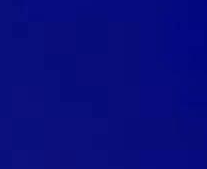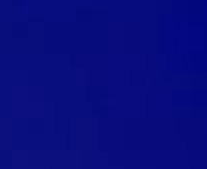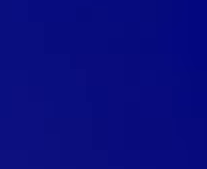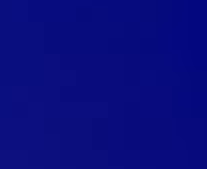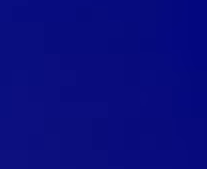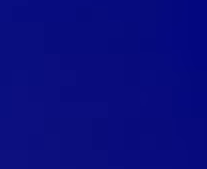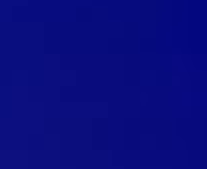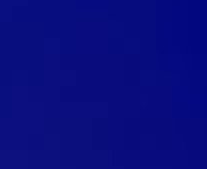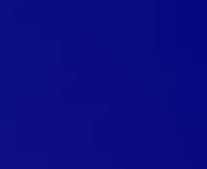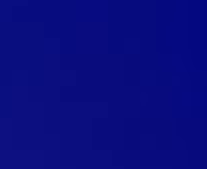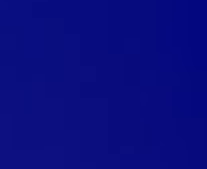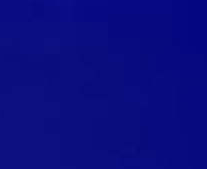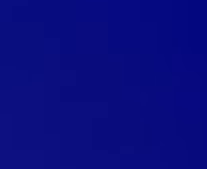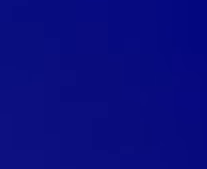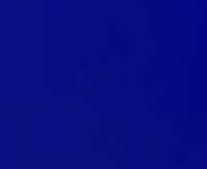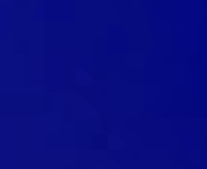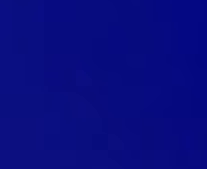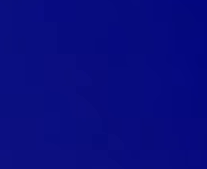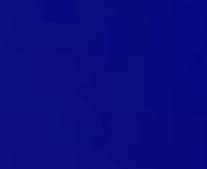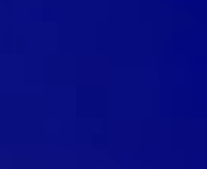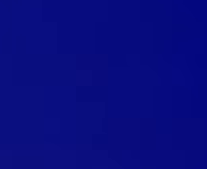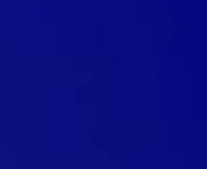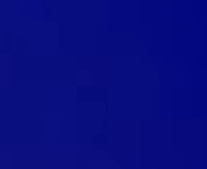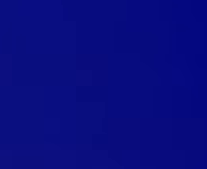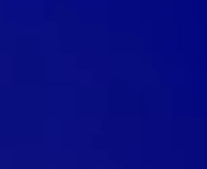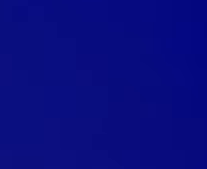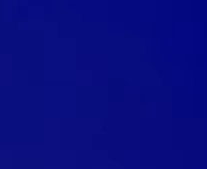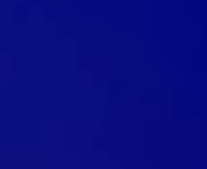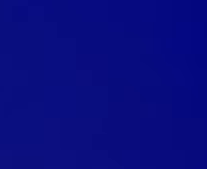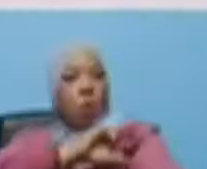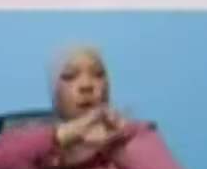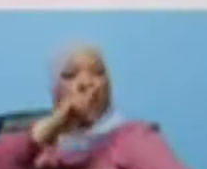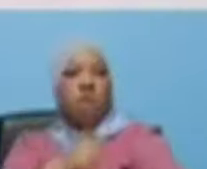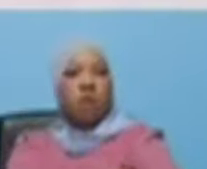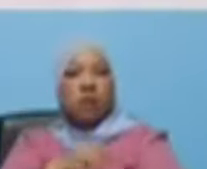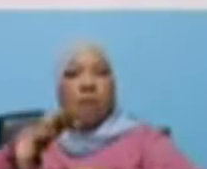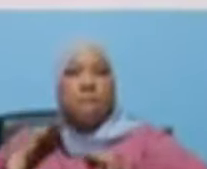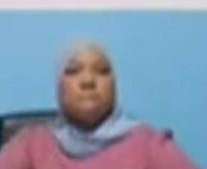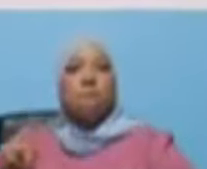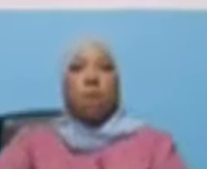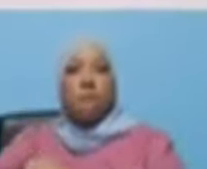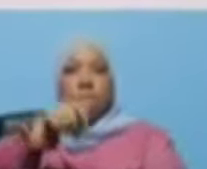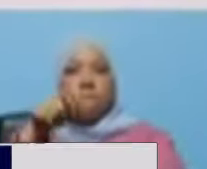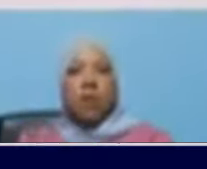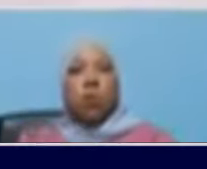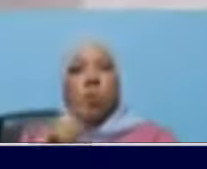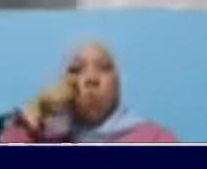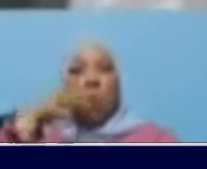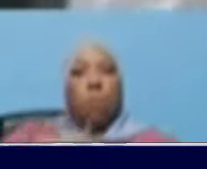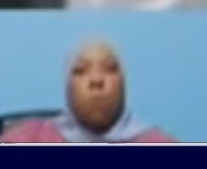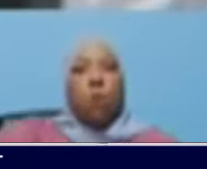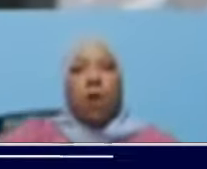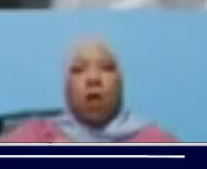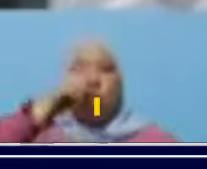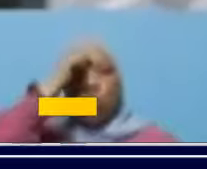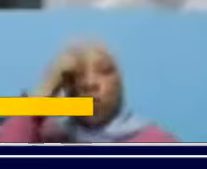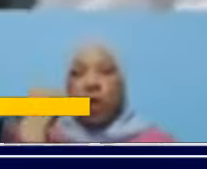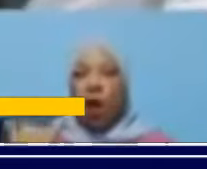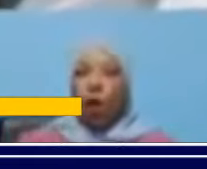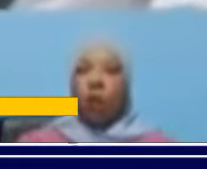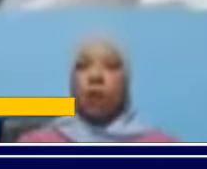relación integral en el área económica, política y cultural. Según el presidente Maduro, entre los gobiernos de Venezuela y